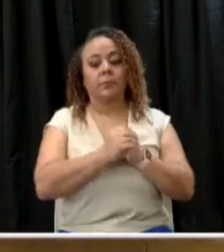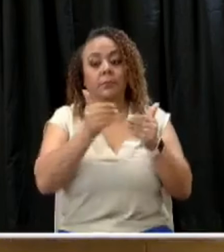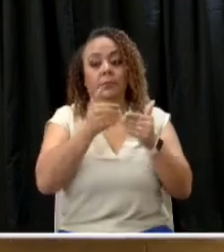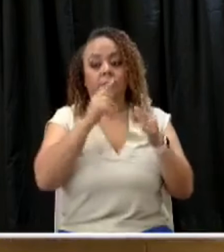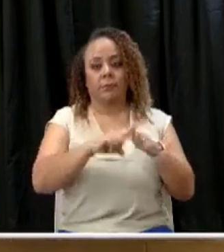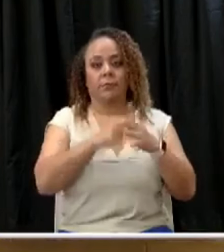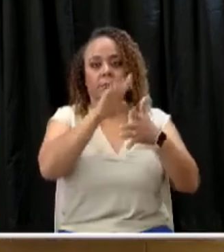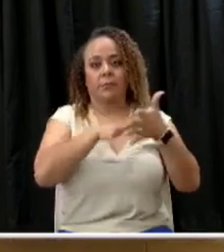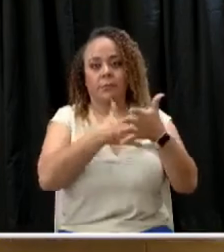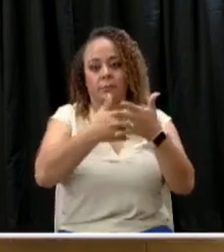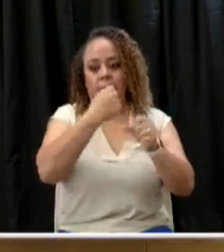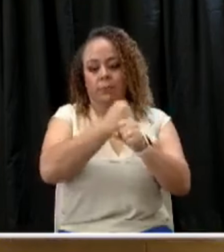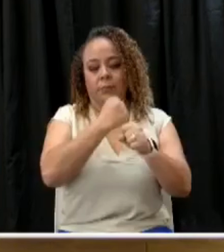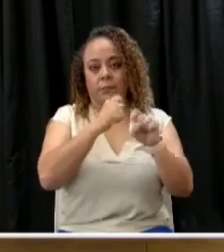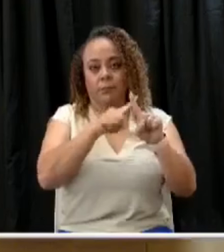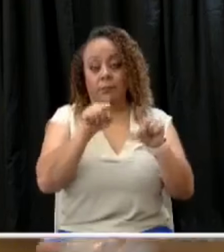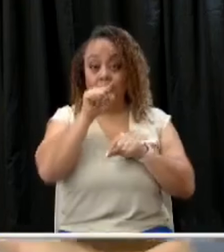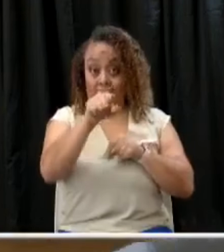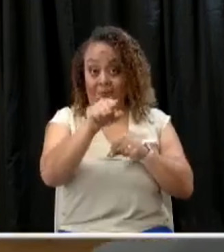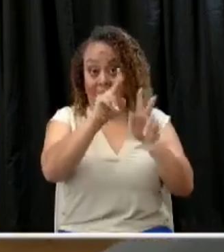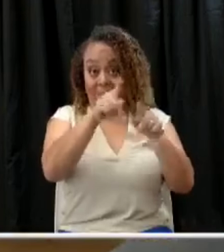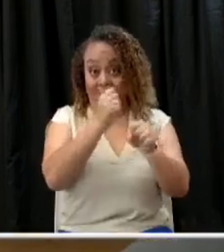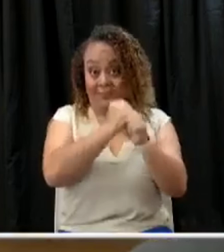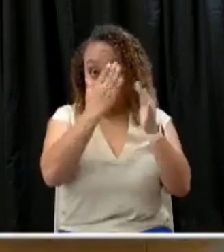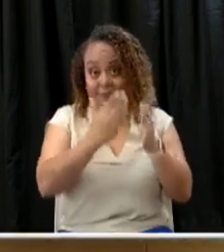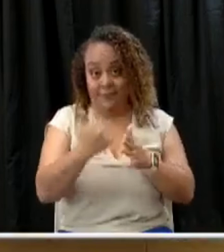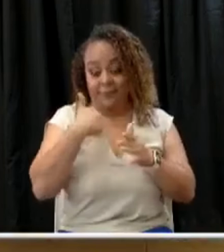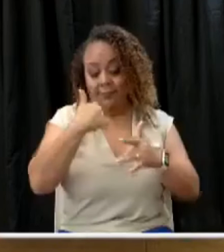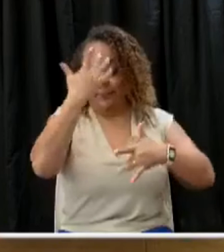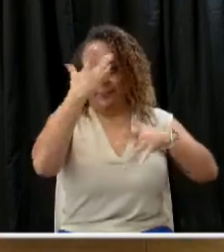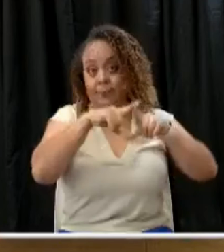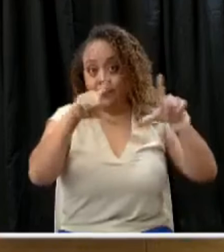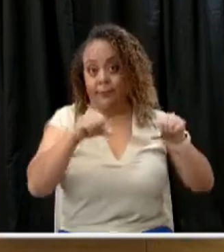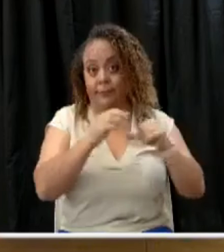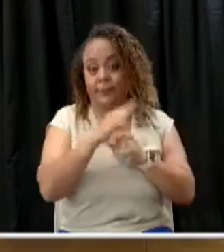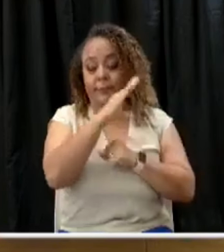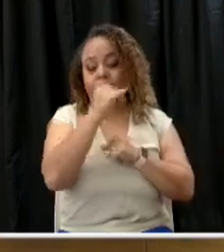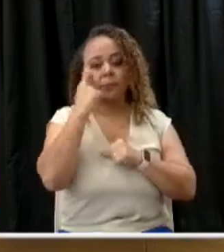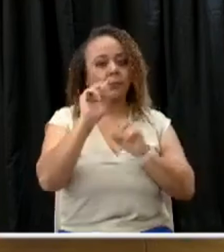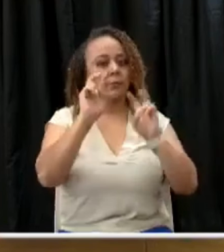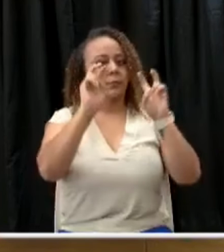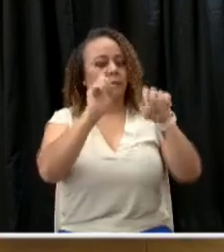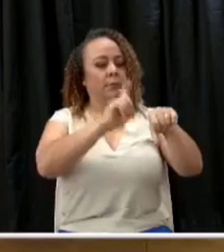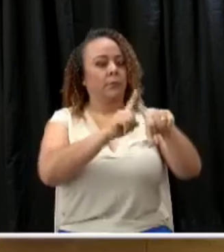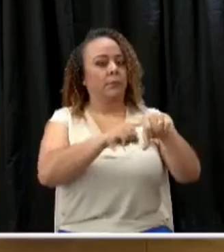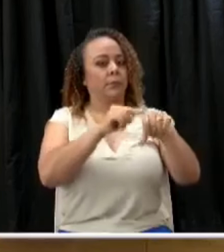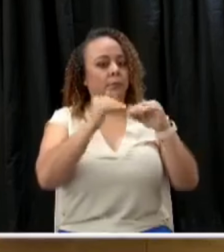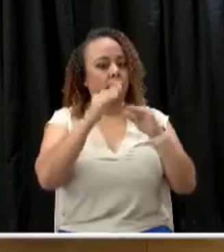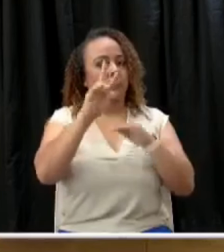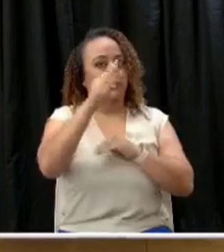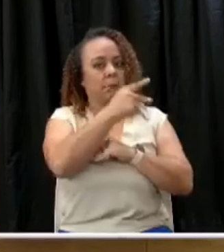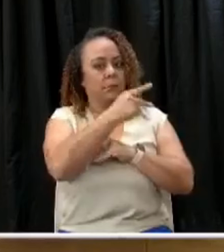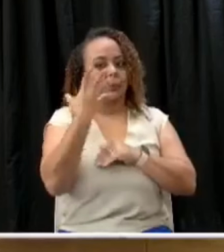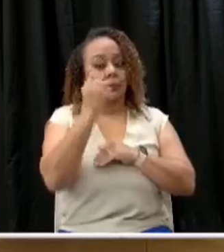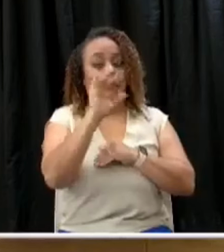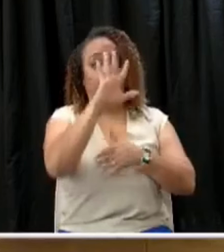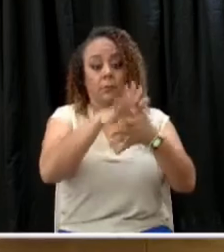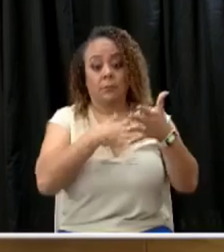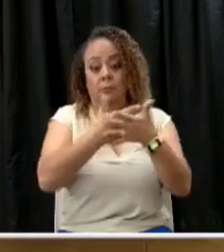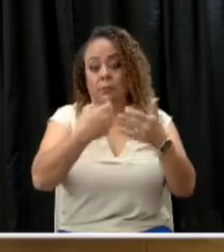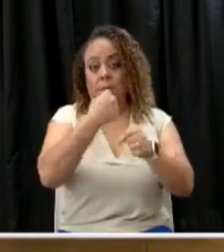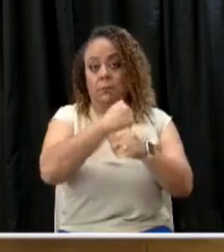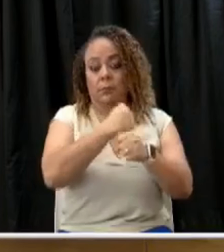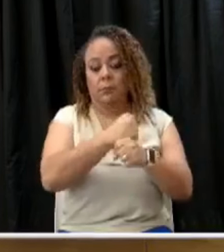la jornada laboral. Pero usted, persona trabajadora, si tiene una incapacidad y por un periodo de más de 2 semanas está fuera de su jornada